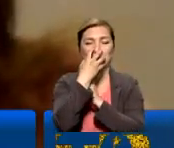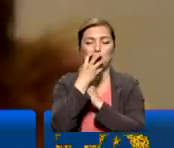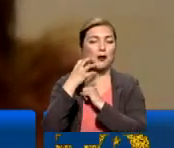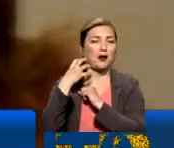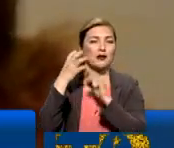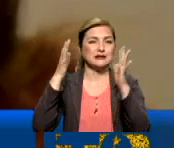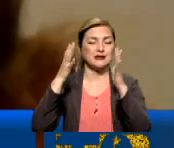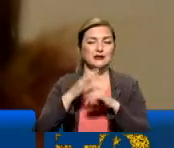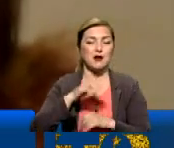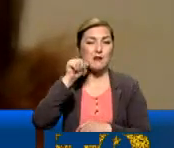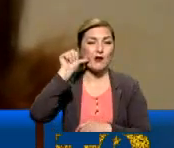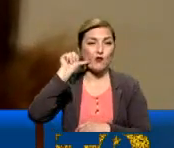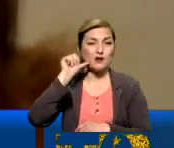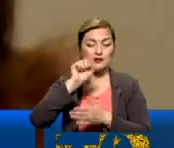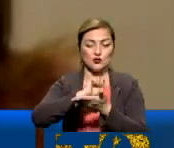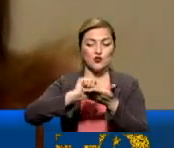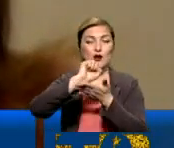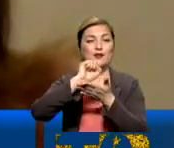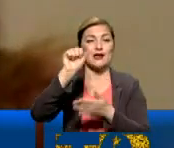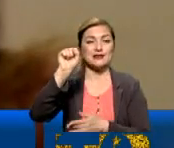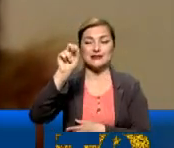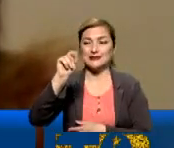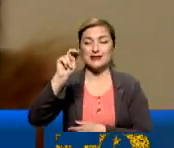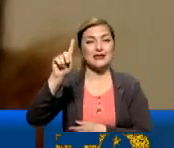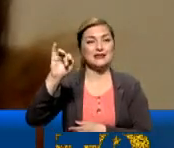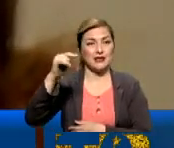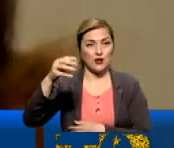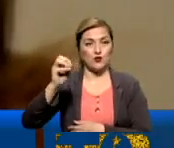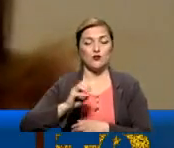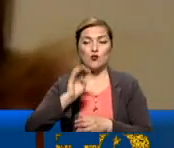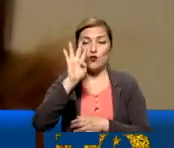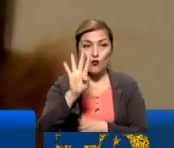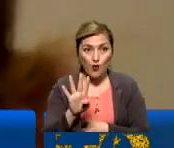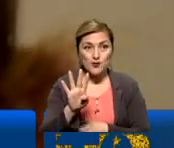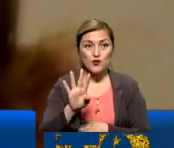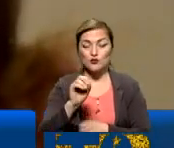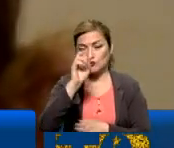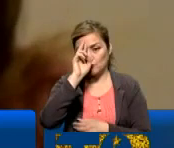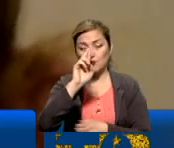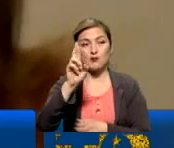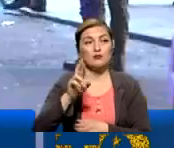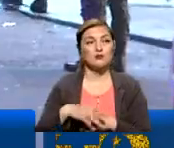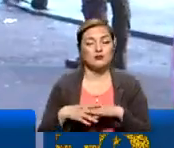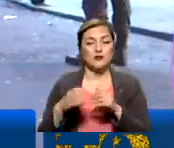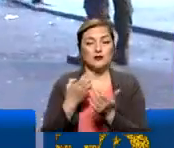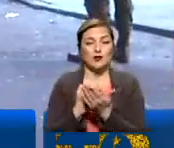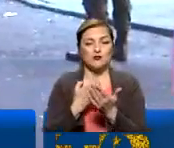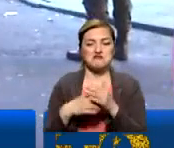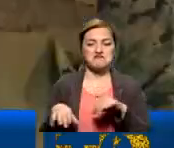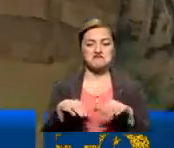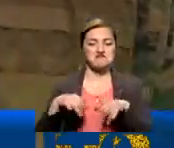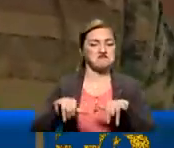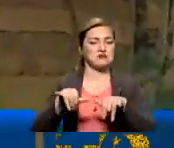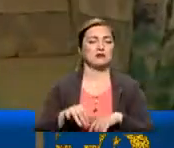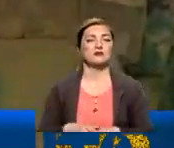amaguaña en solanda y encendiendo y cuando por no respetar justamente la licencia única de actividad económica con corte el